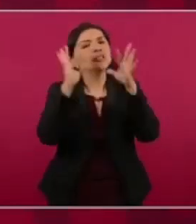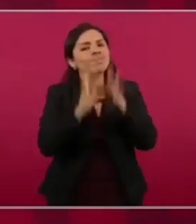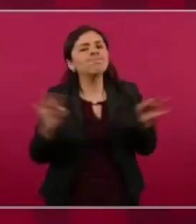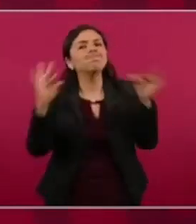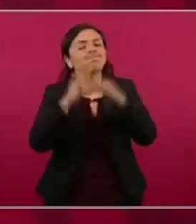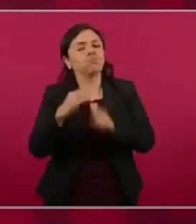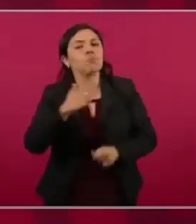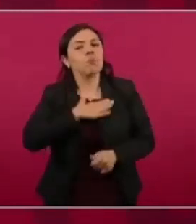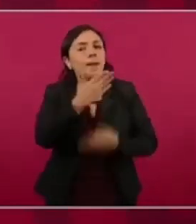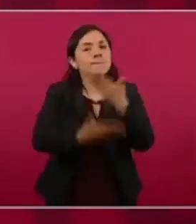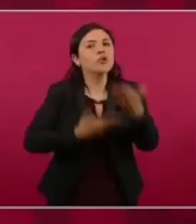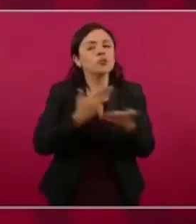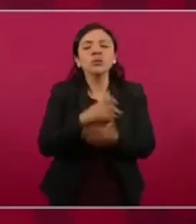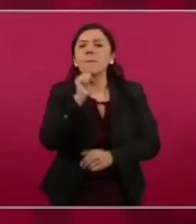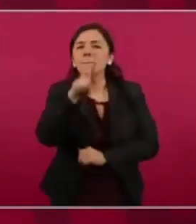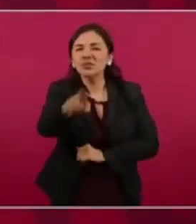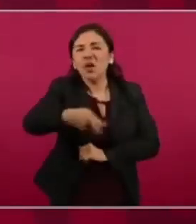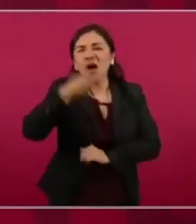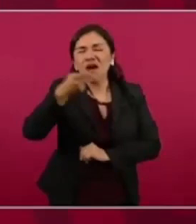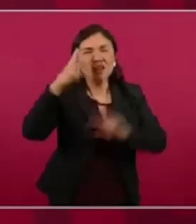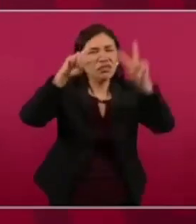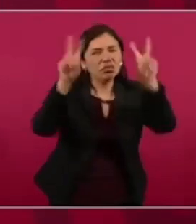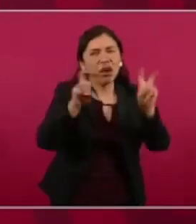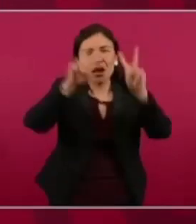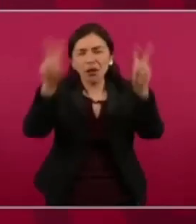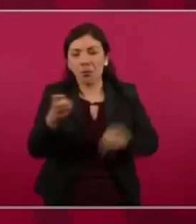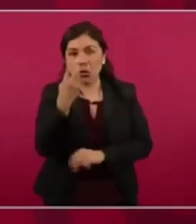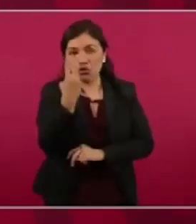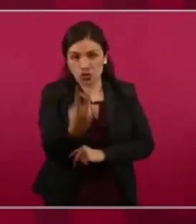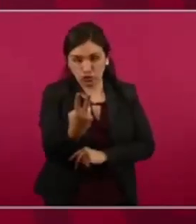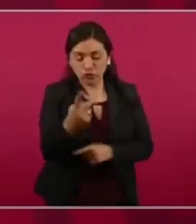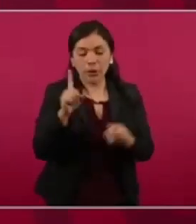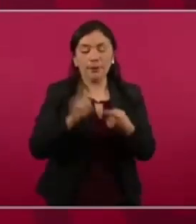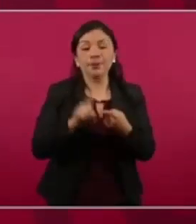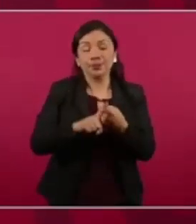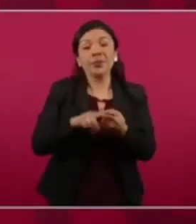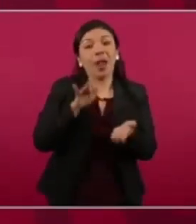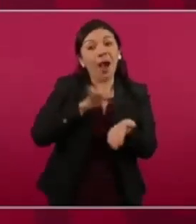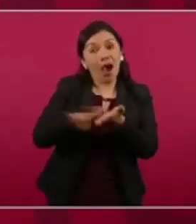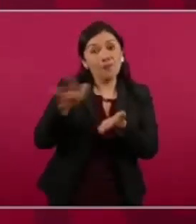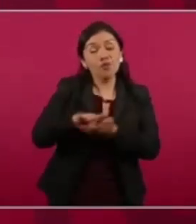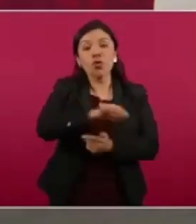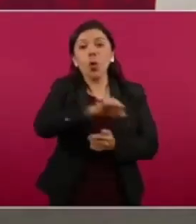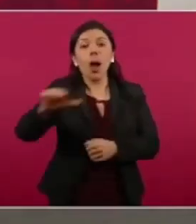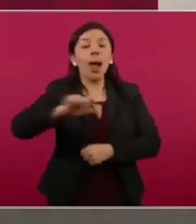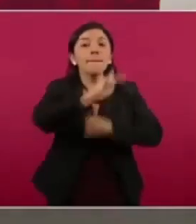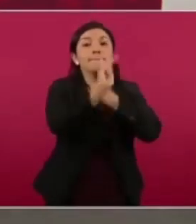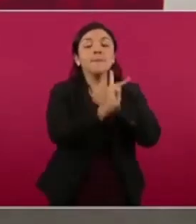planteando los dos temas, lo del apoyo a los países